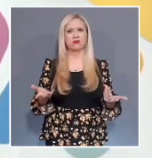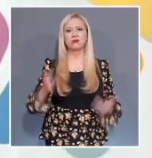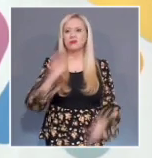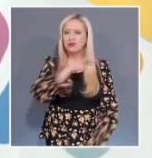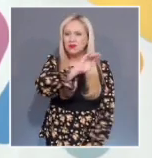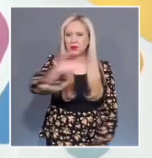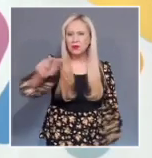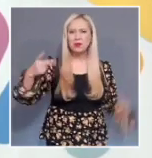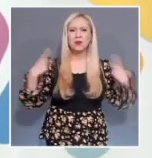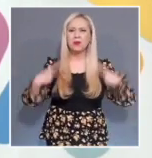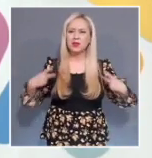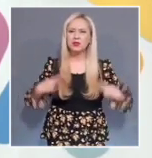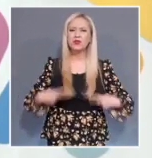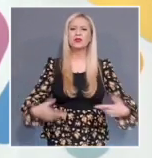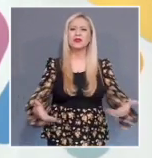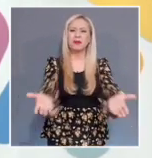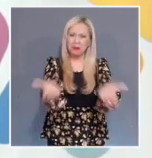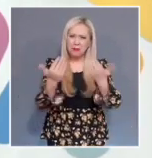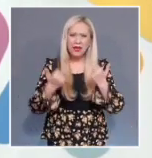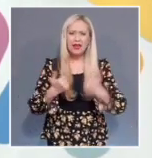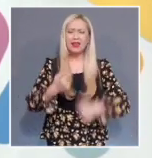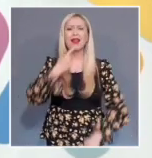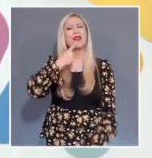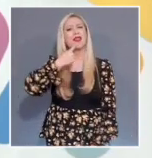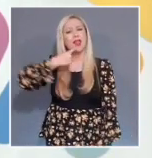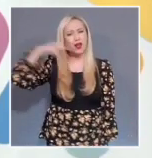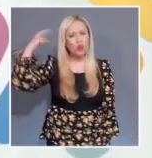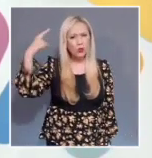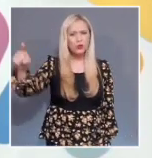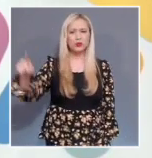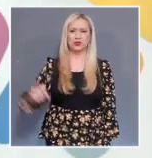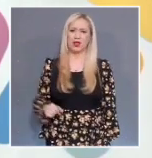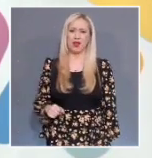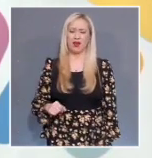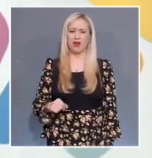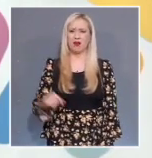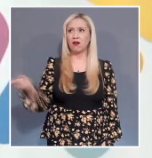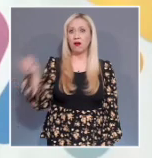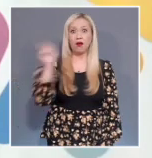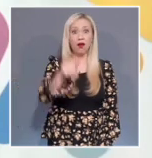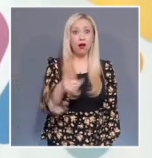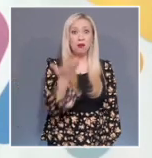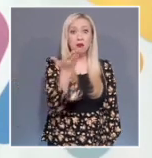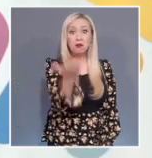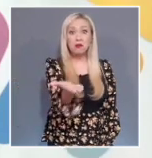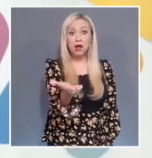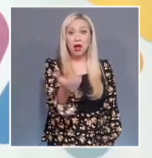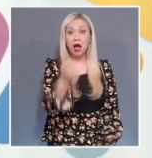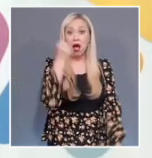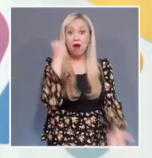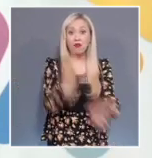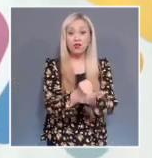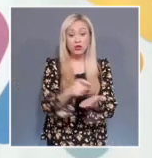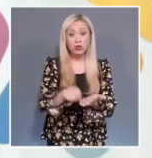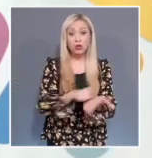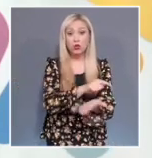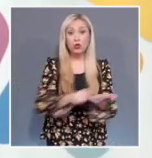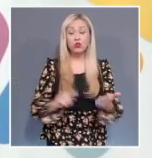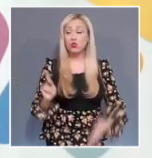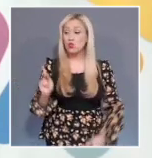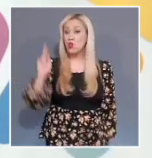este esfuerzo, denuncien estas faltas y colaboren con las autoridades electorales en los estados